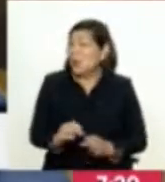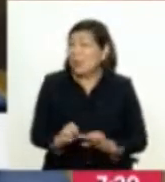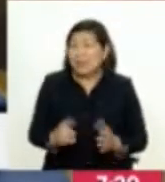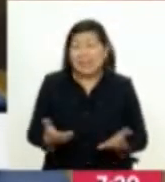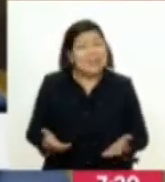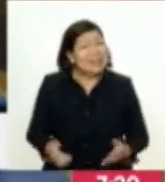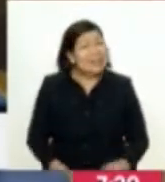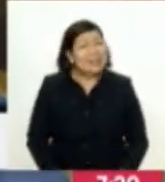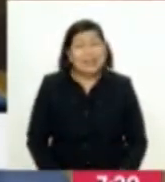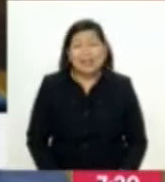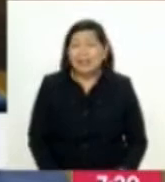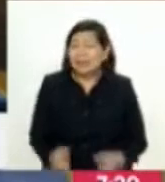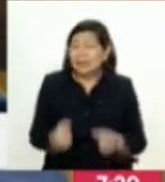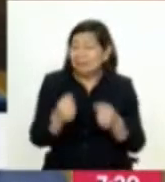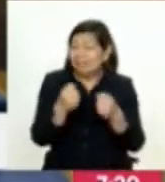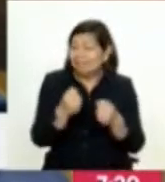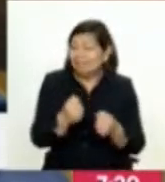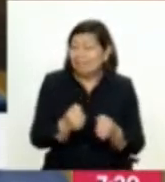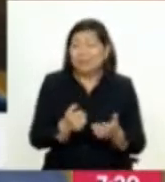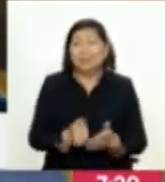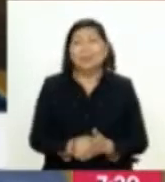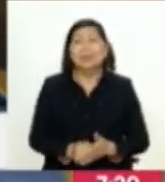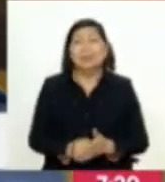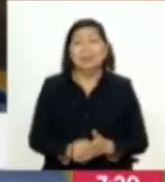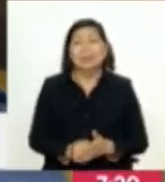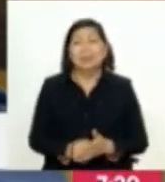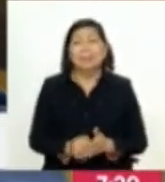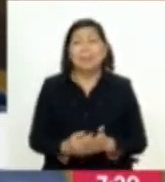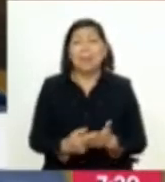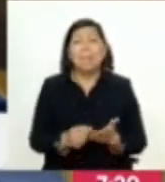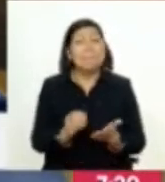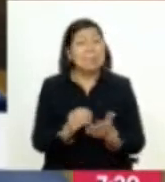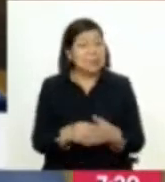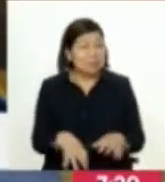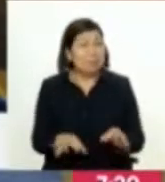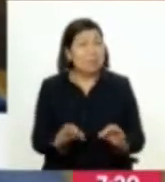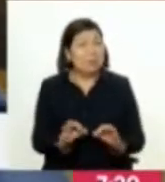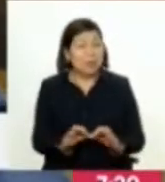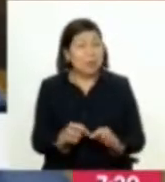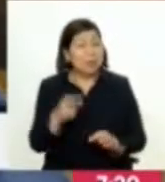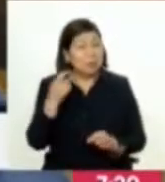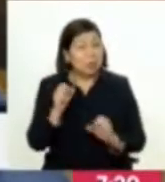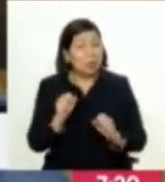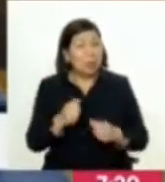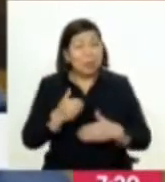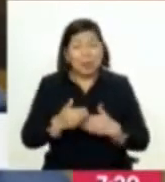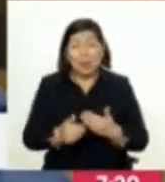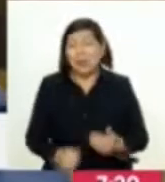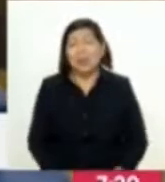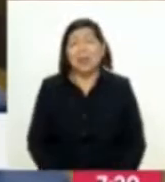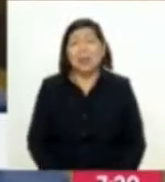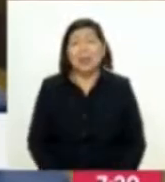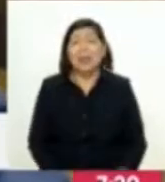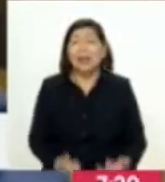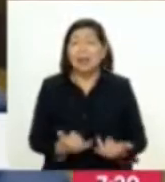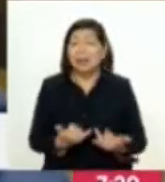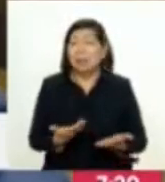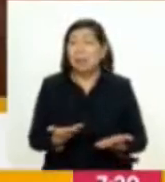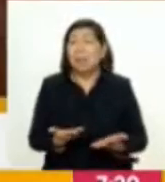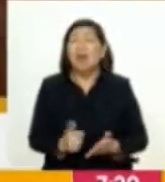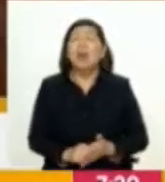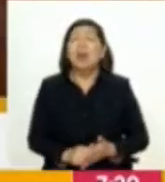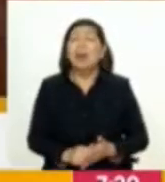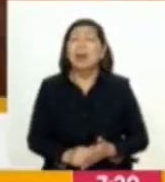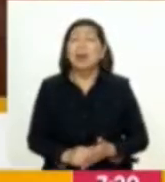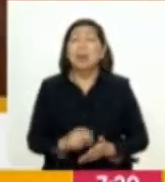estado sosteniéndose en las posiciones claves para que esas políticas continúen. Y eso pero hablamos, perdón,